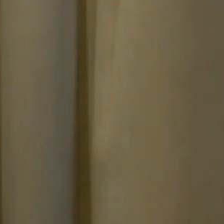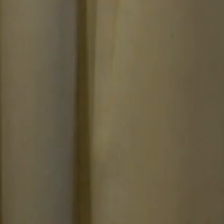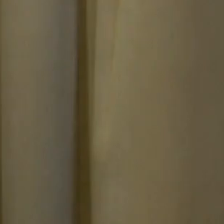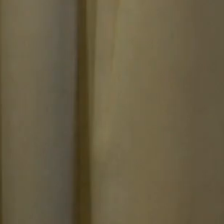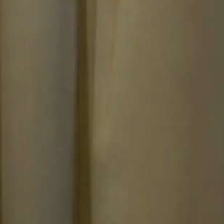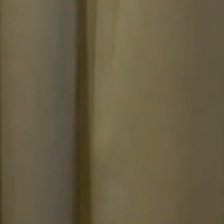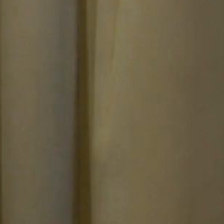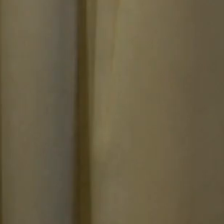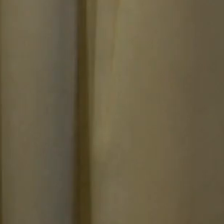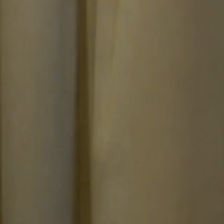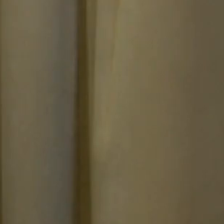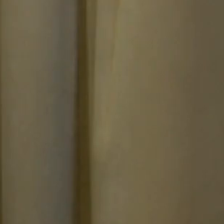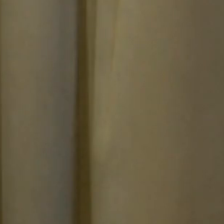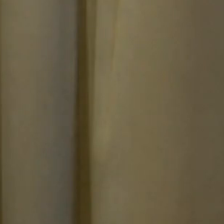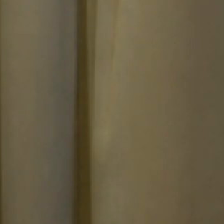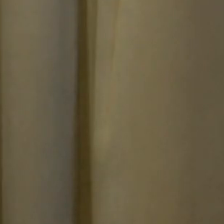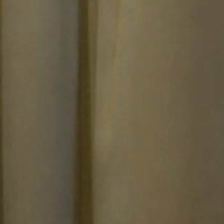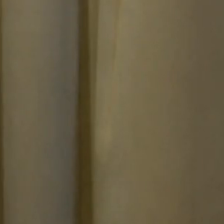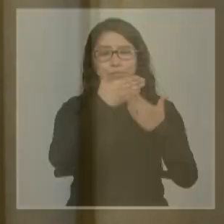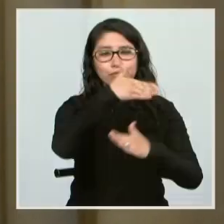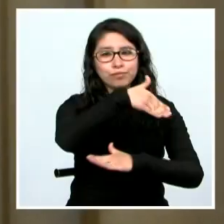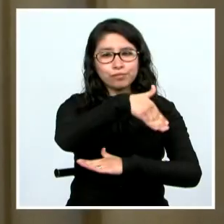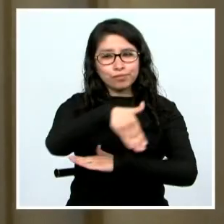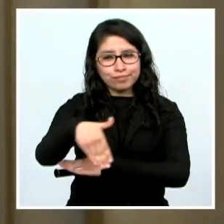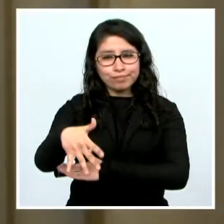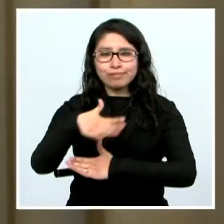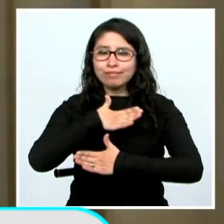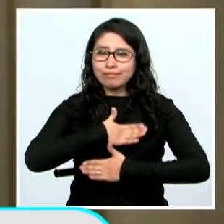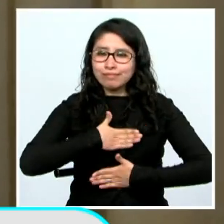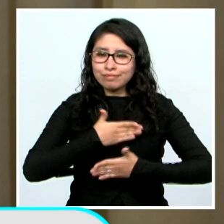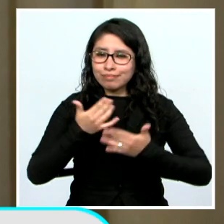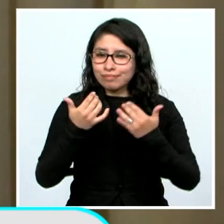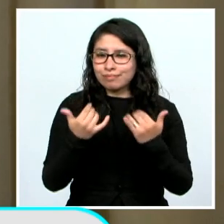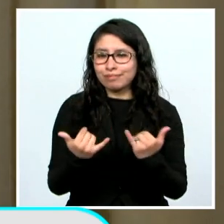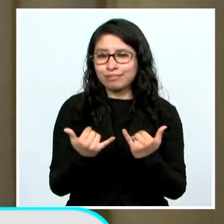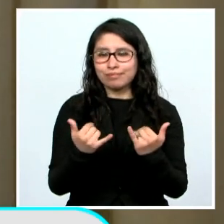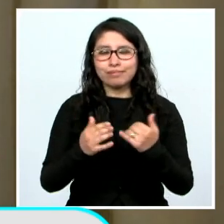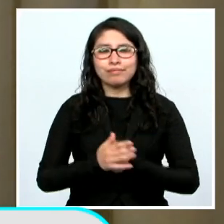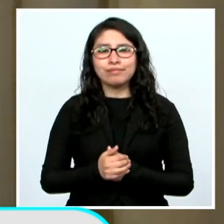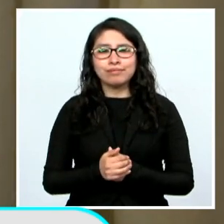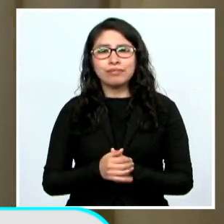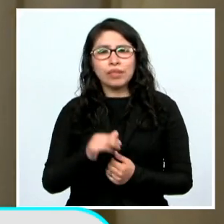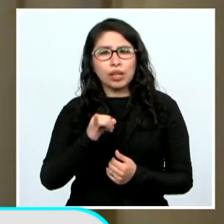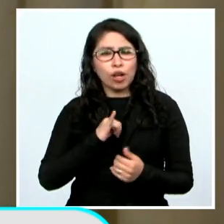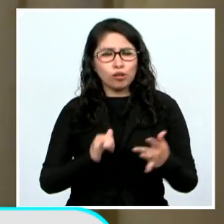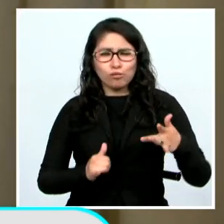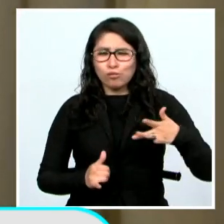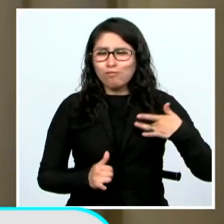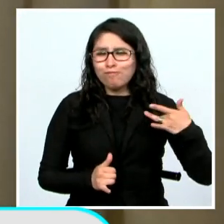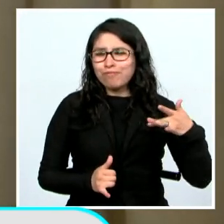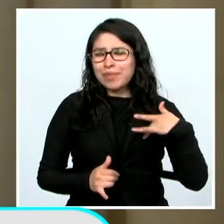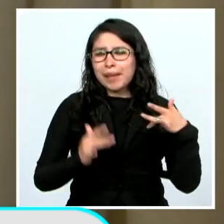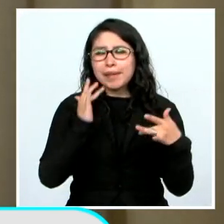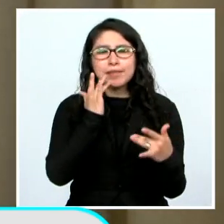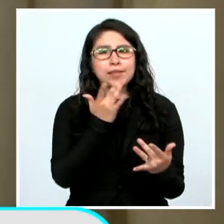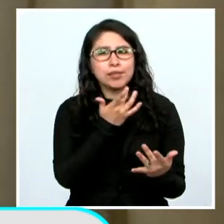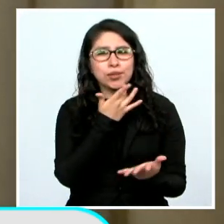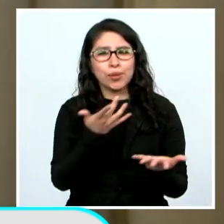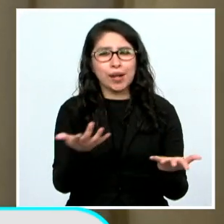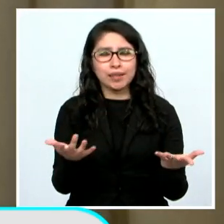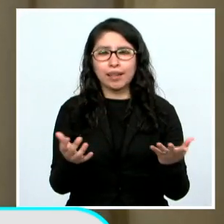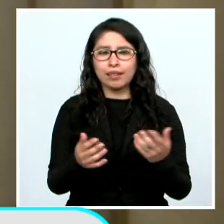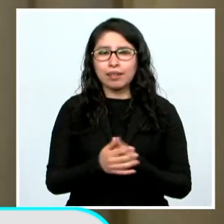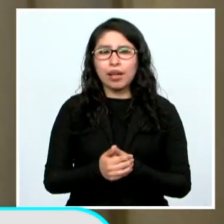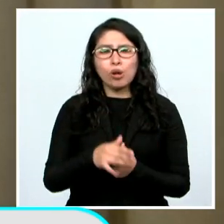Amigos del país, muy buenas noches. Un verdadero placer estar con ustedes. Hoy, de verdad me siento privilegiado en mi carrera de periodista porque tengo